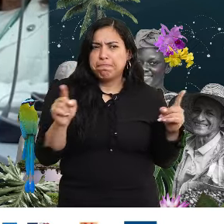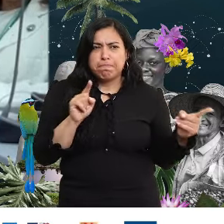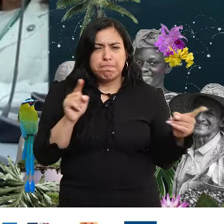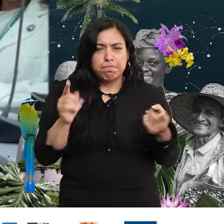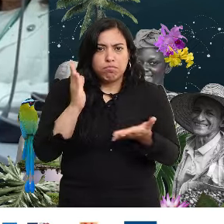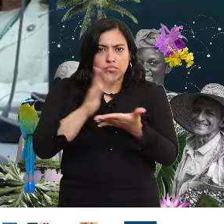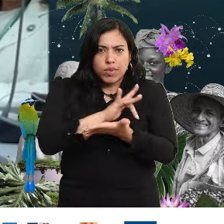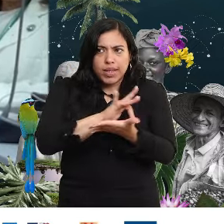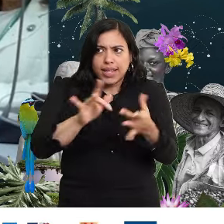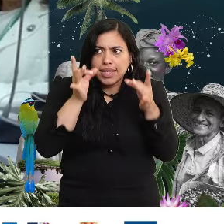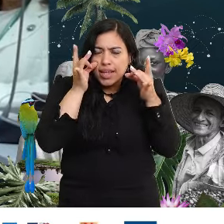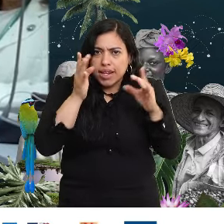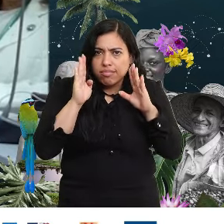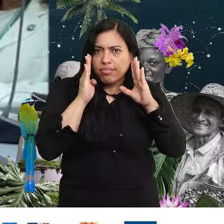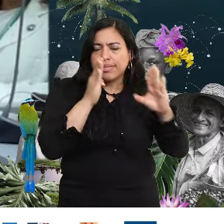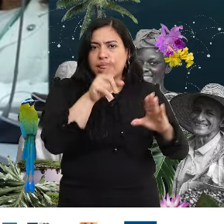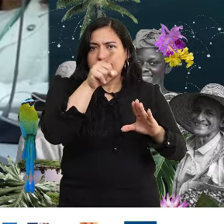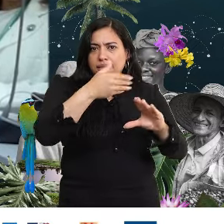más vitales.